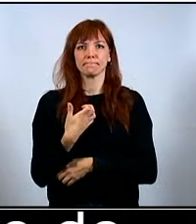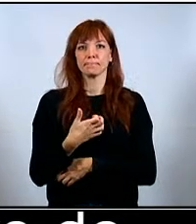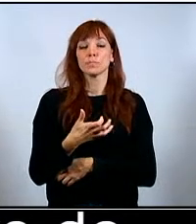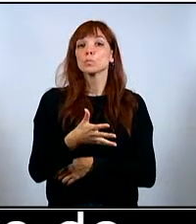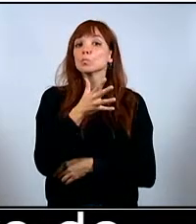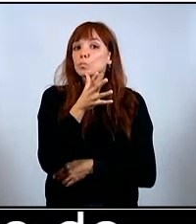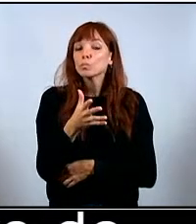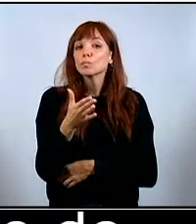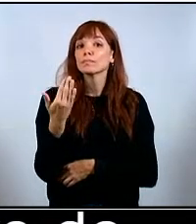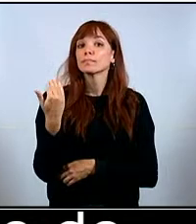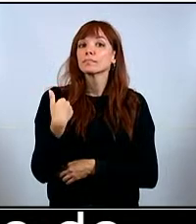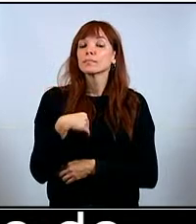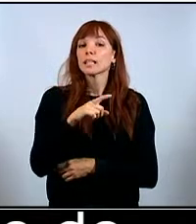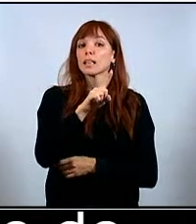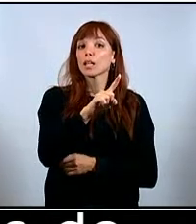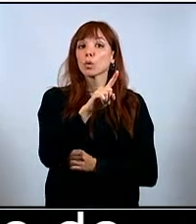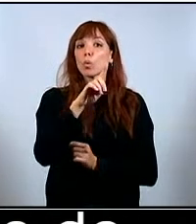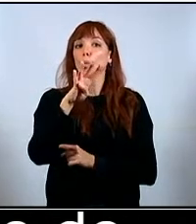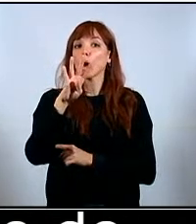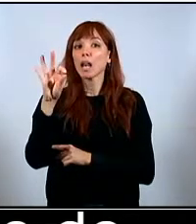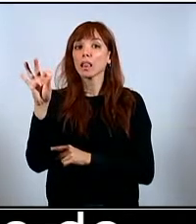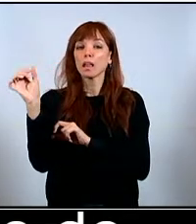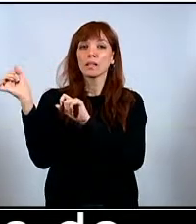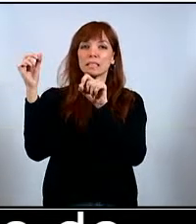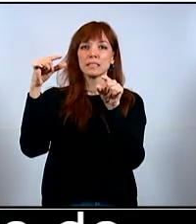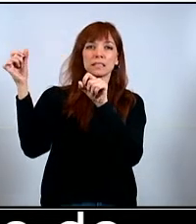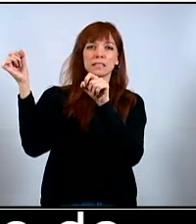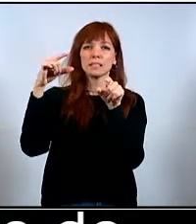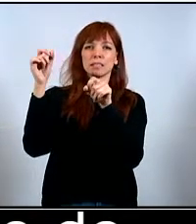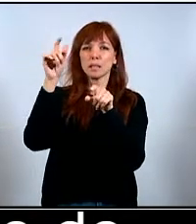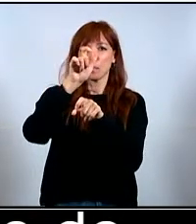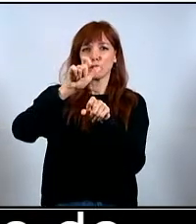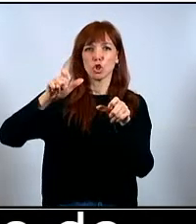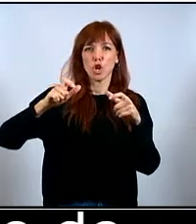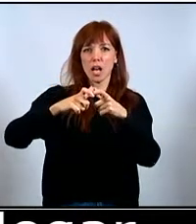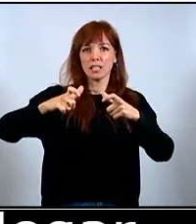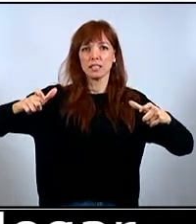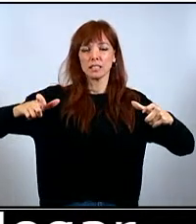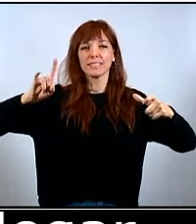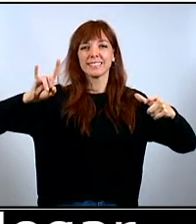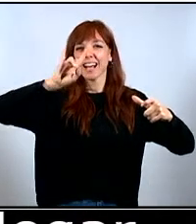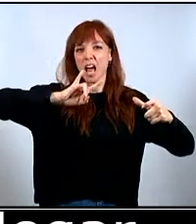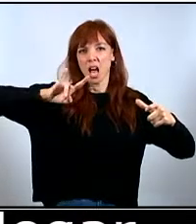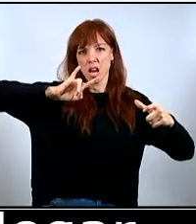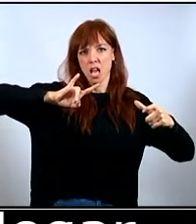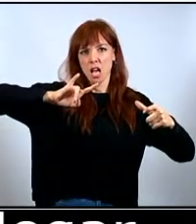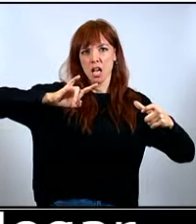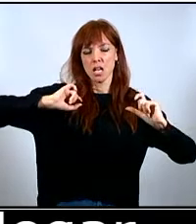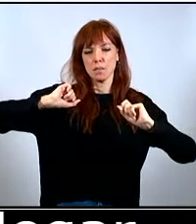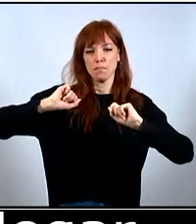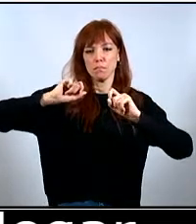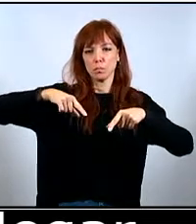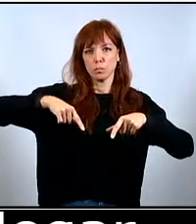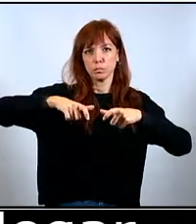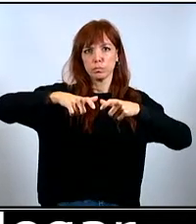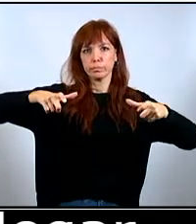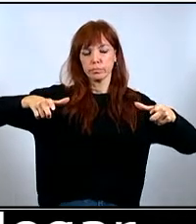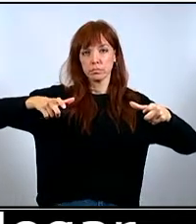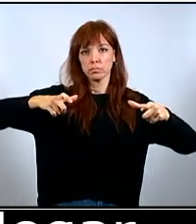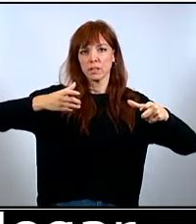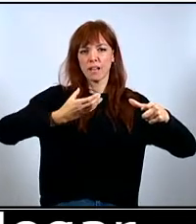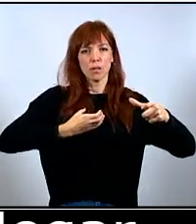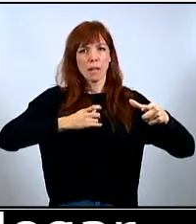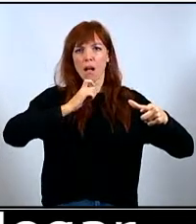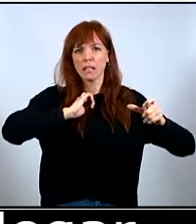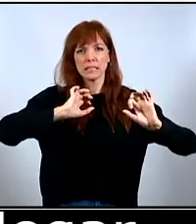han llegado 140 inmigrantes procedentes de Canarias, y el Ayuntamiento dice que no han sido avisados, que